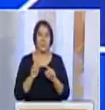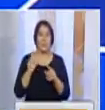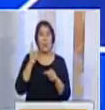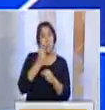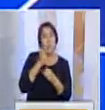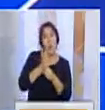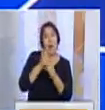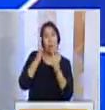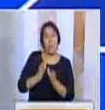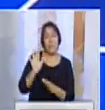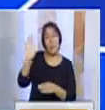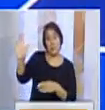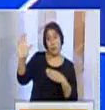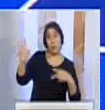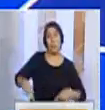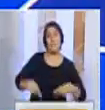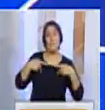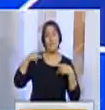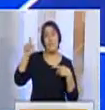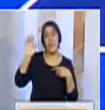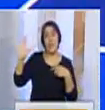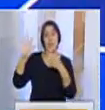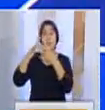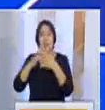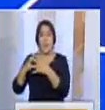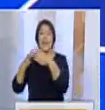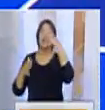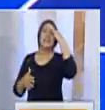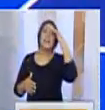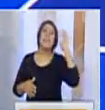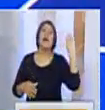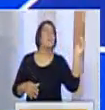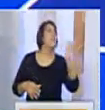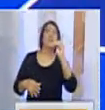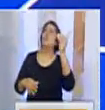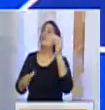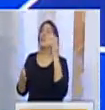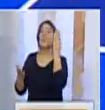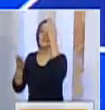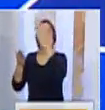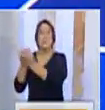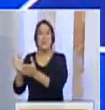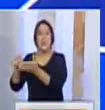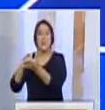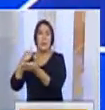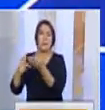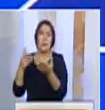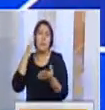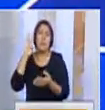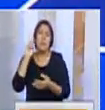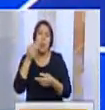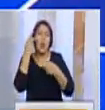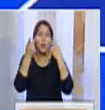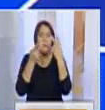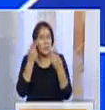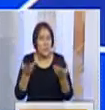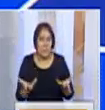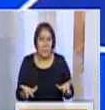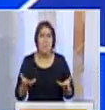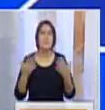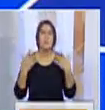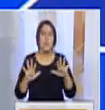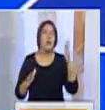viven allá sepan dónde está ese centro de votación, porque lo visitan, digamos, constantemente. Entonces,